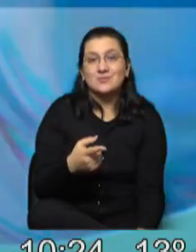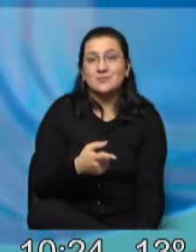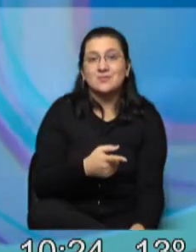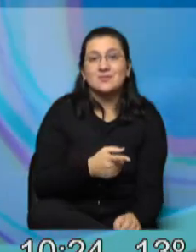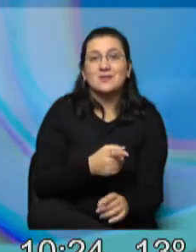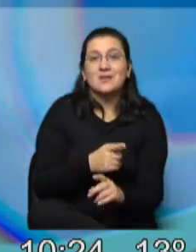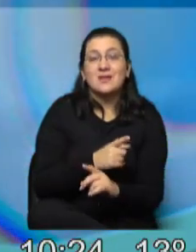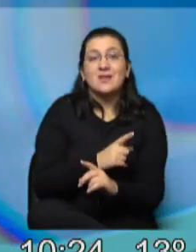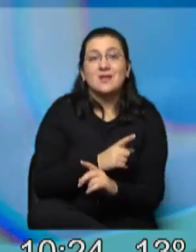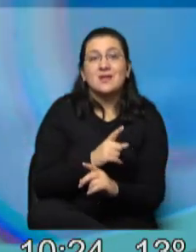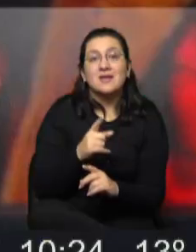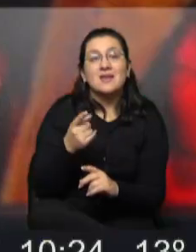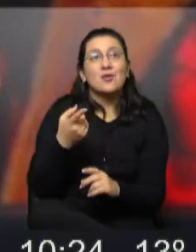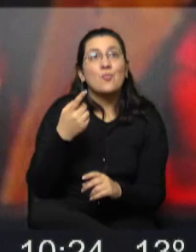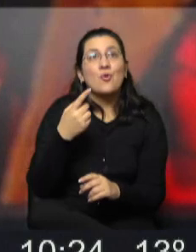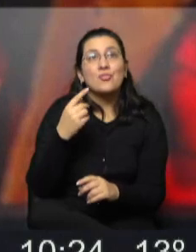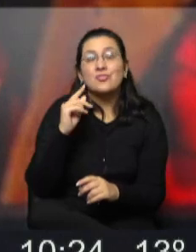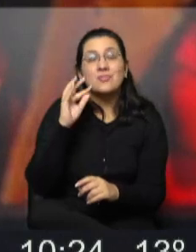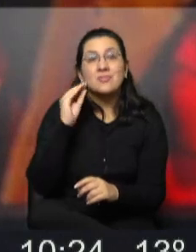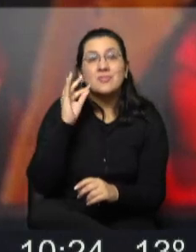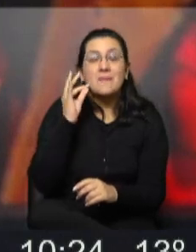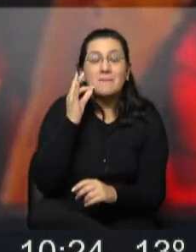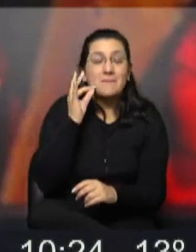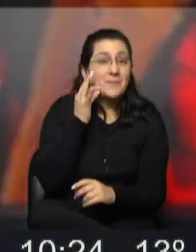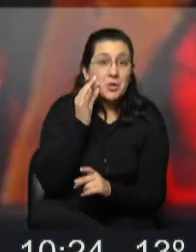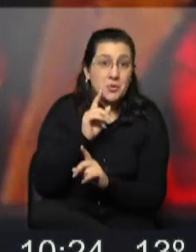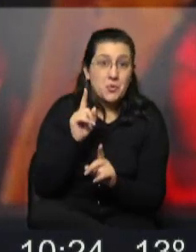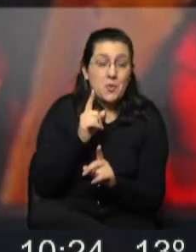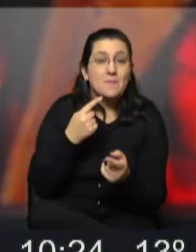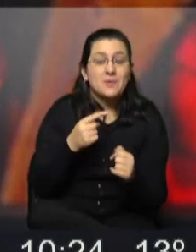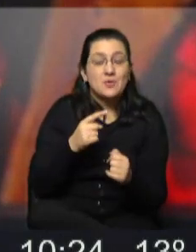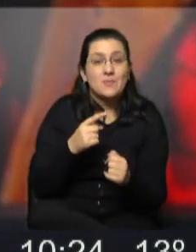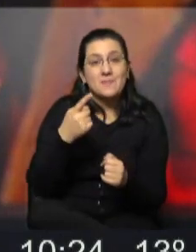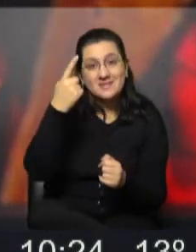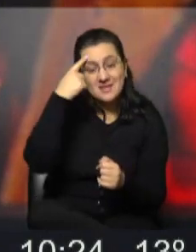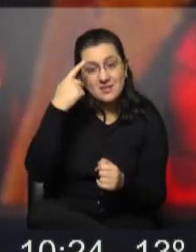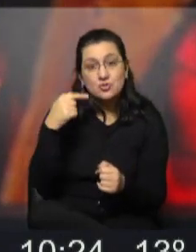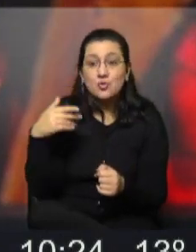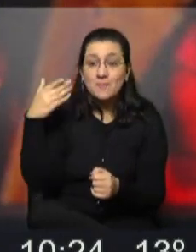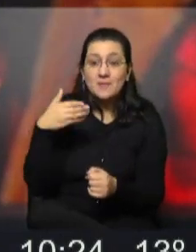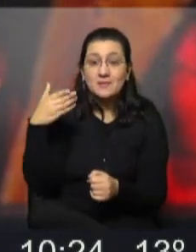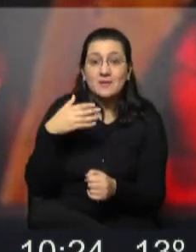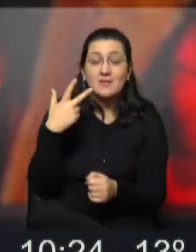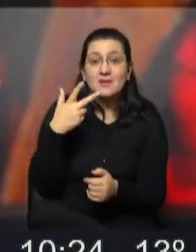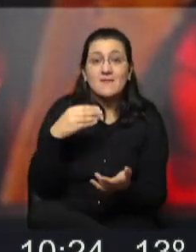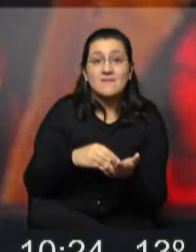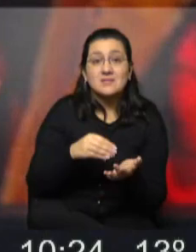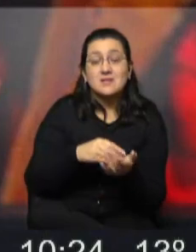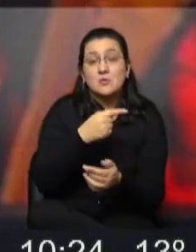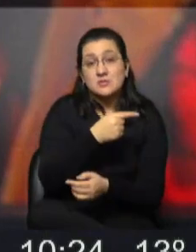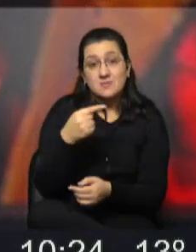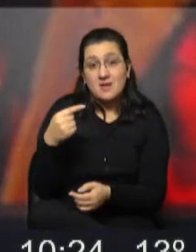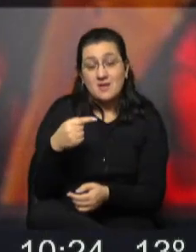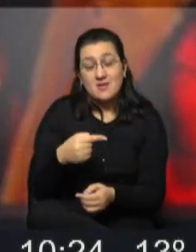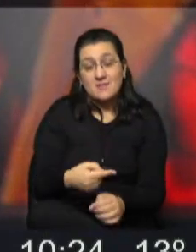desprolijidad pensada. Claro, no. Pero eso es una cosa, bueno, nosotros veníamos acá y ensayábamos 3 veces por semana. Ensayábamos ahí